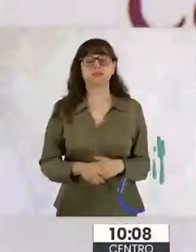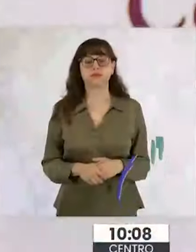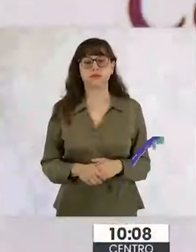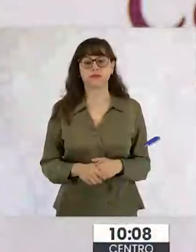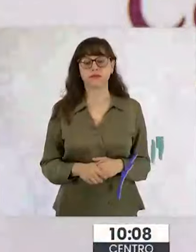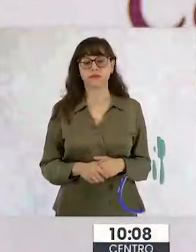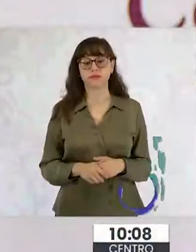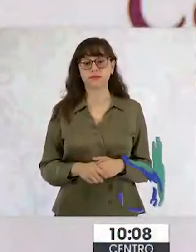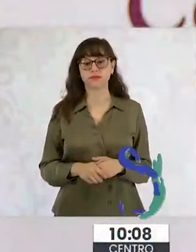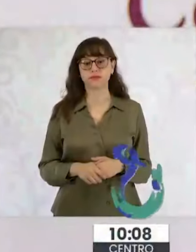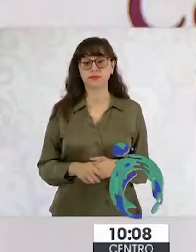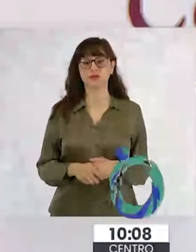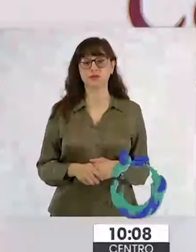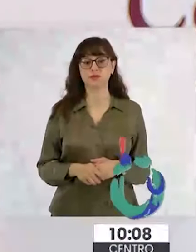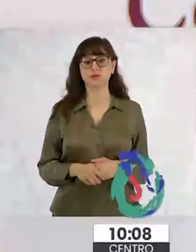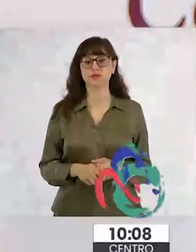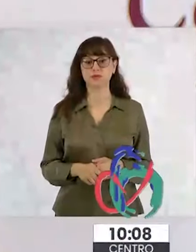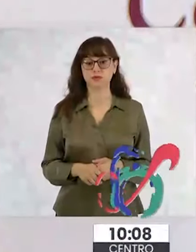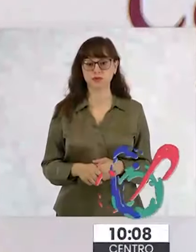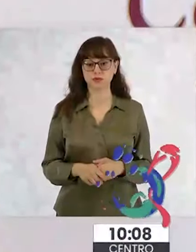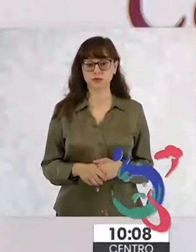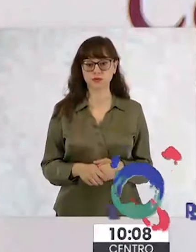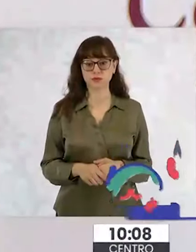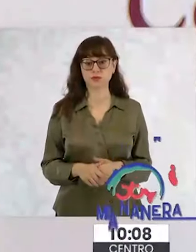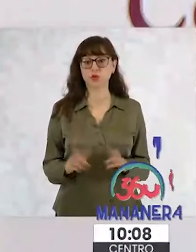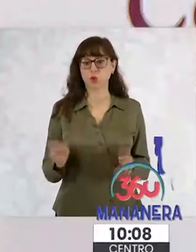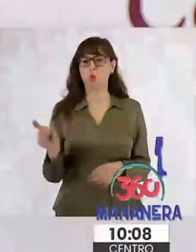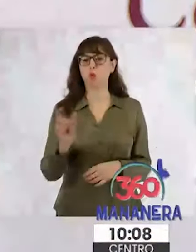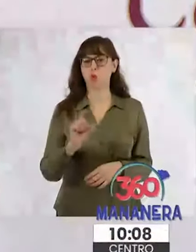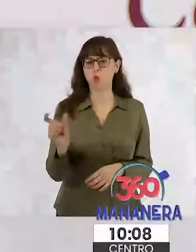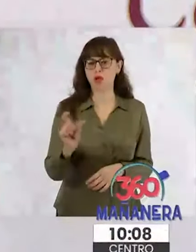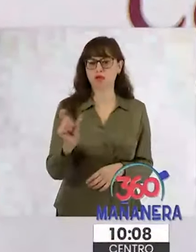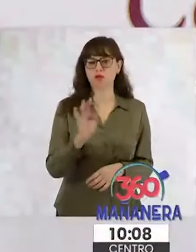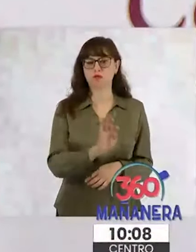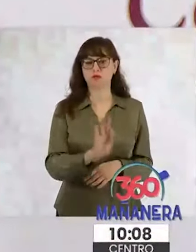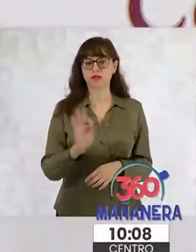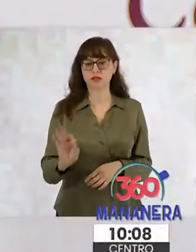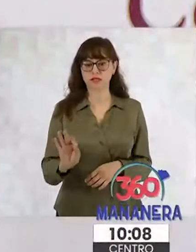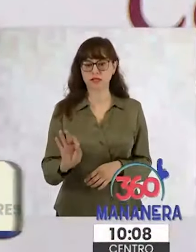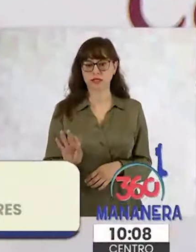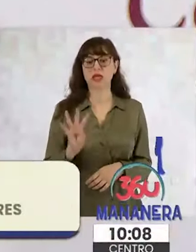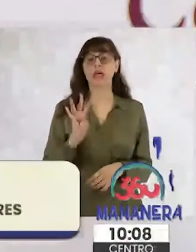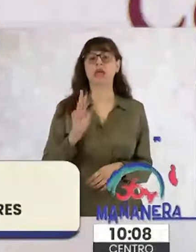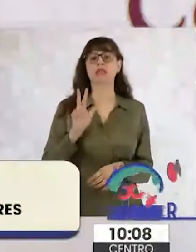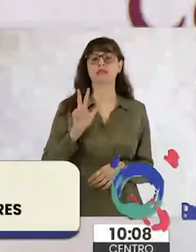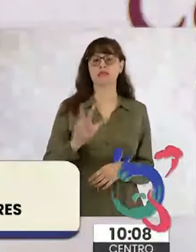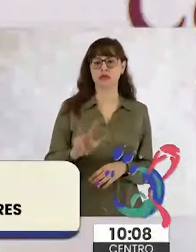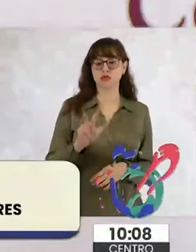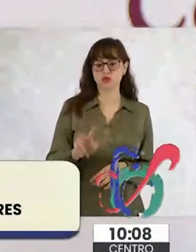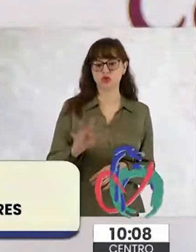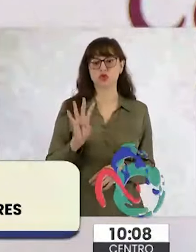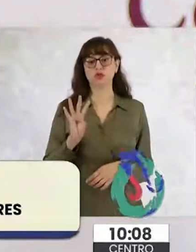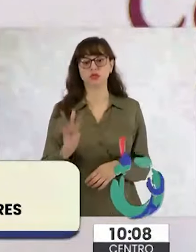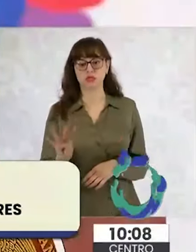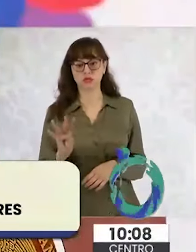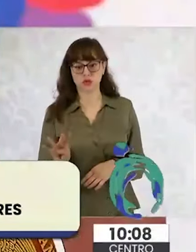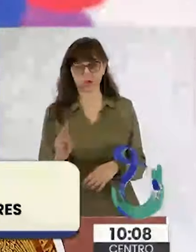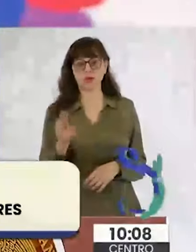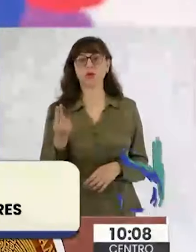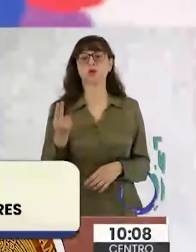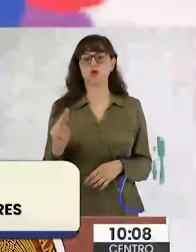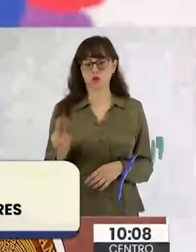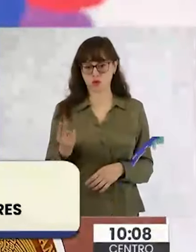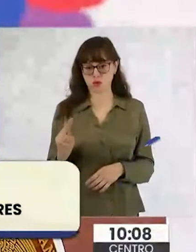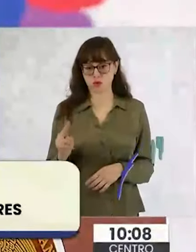presidencia la reunión se llevar a cabo el 18 y el 19 de noviembre